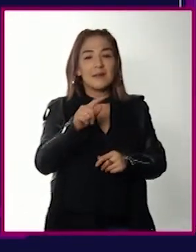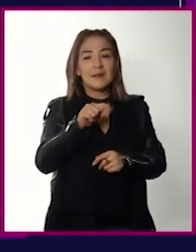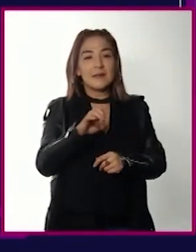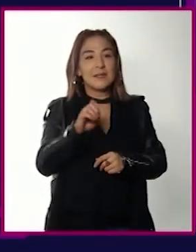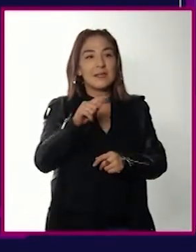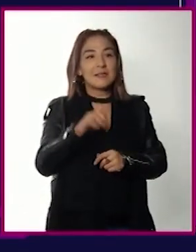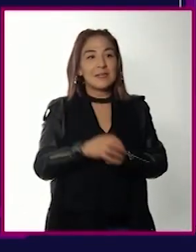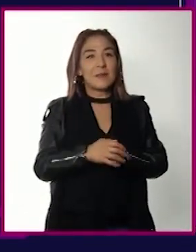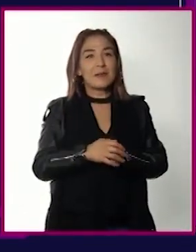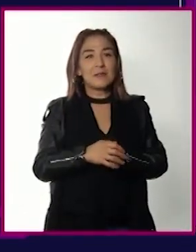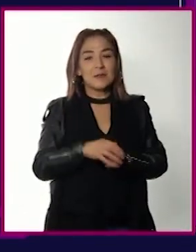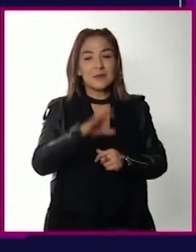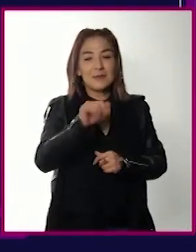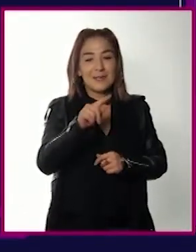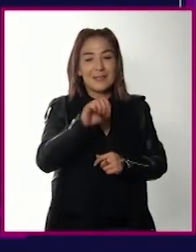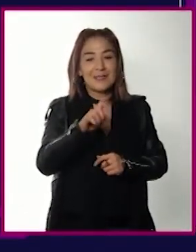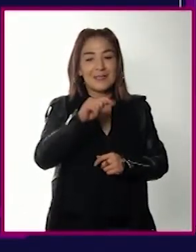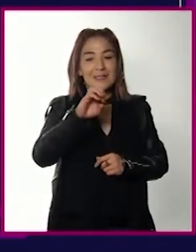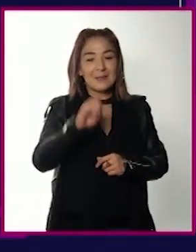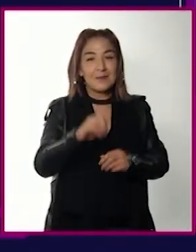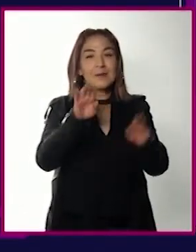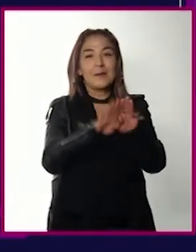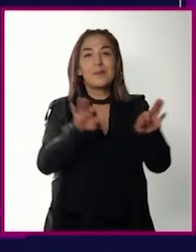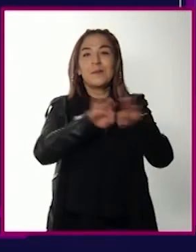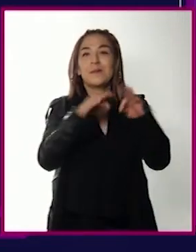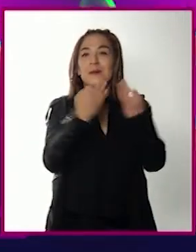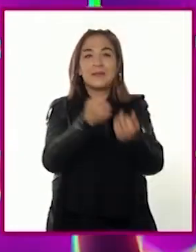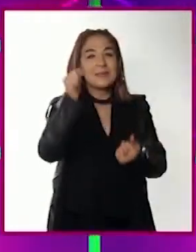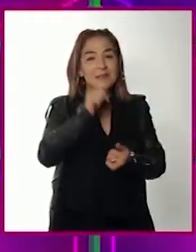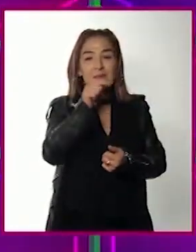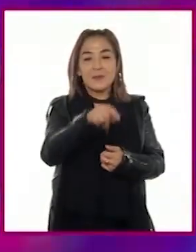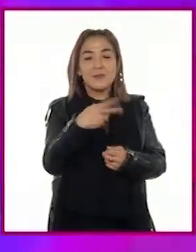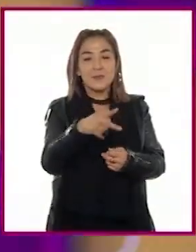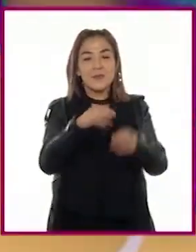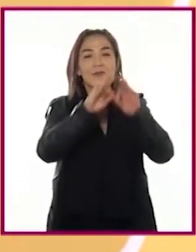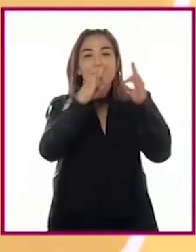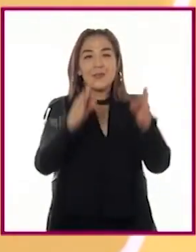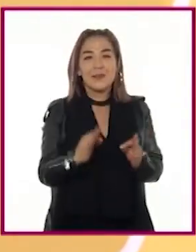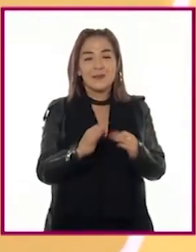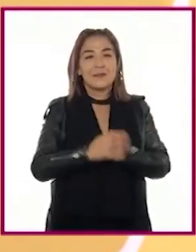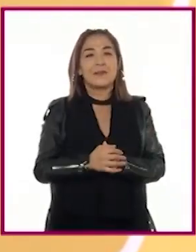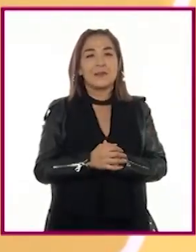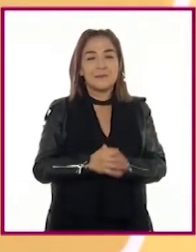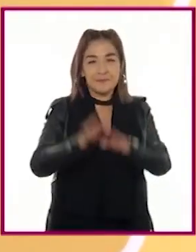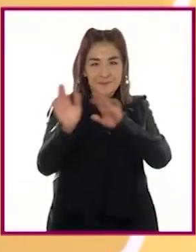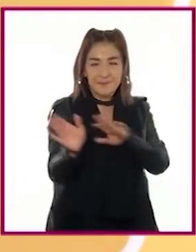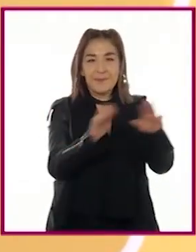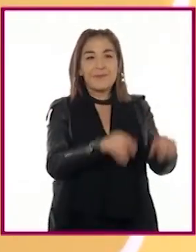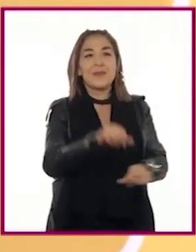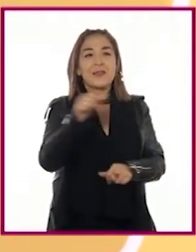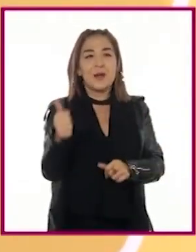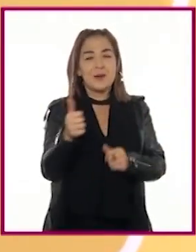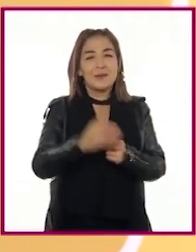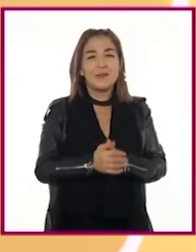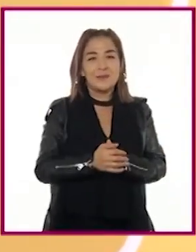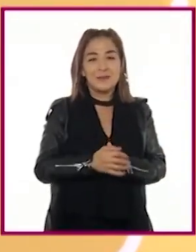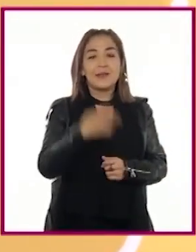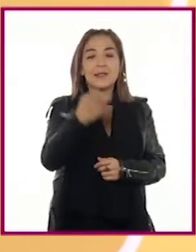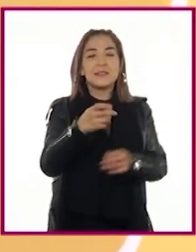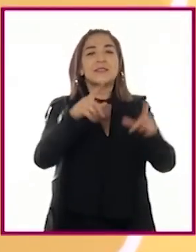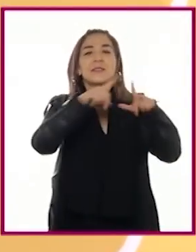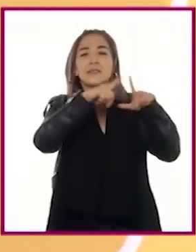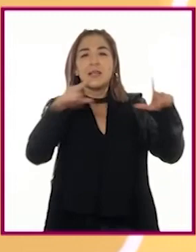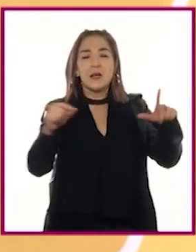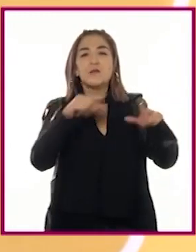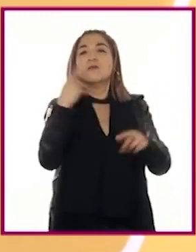diferencia de sus longitudes al ser siempre mayor la hipotenusa. Por otra parte, el triángulo representa